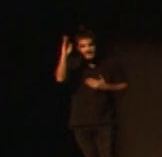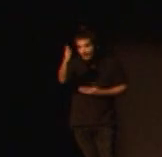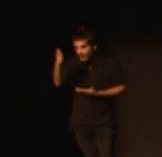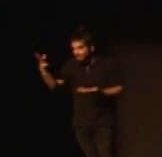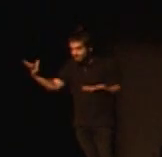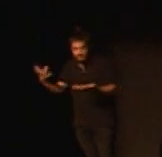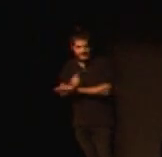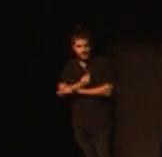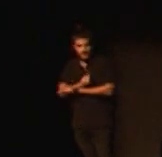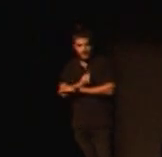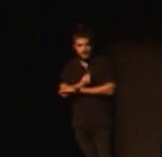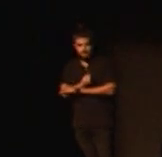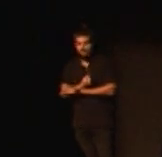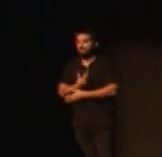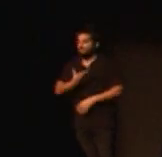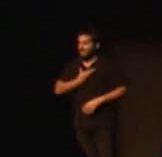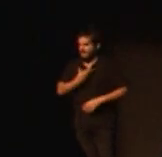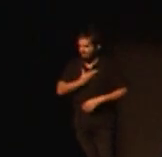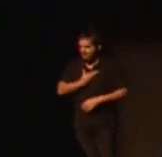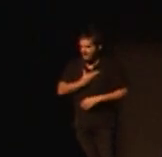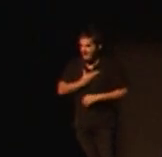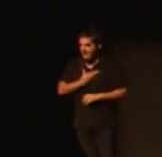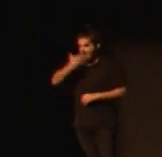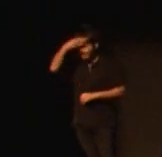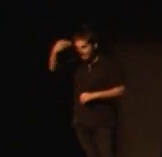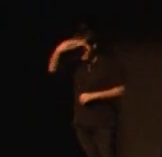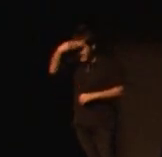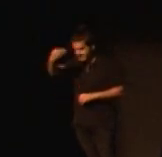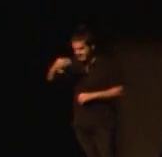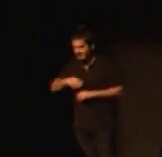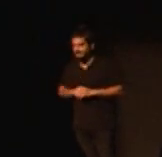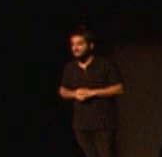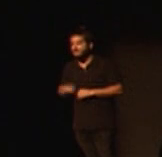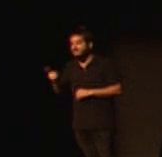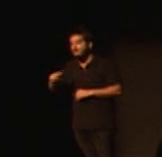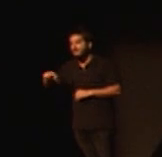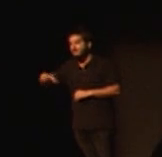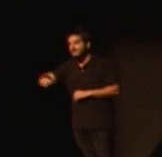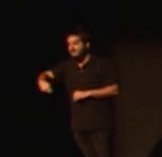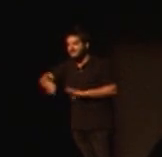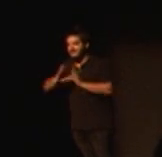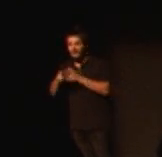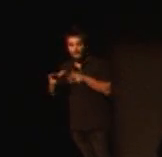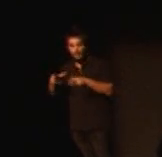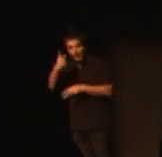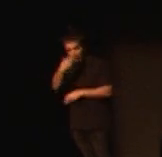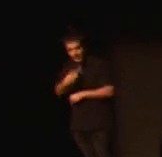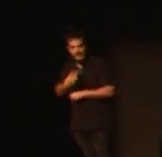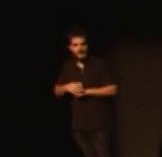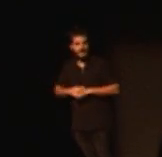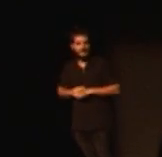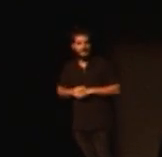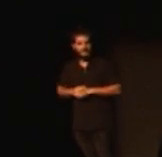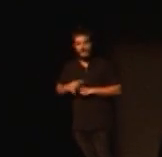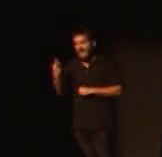supuesto, a nuestro alcalde, a nuestro alcalde Ballesta, también al vicepresidente del Grupo 11, a José Luis, a